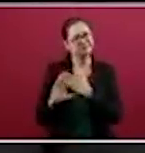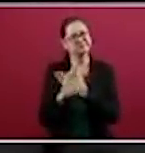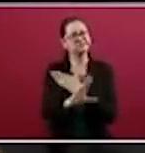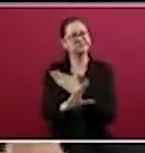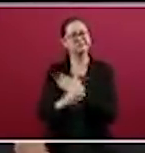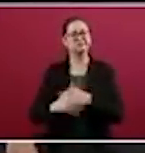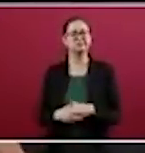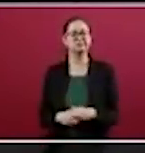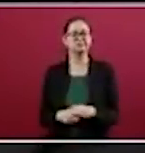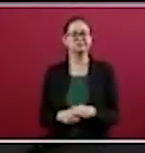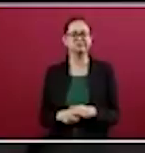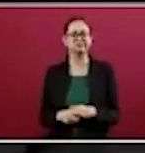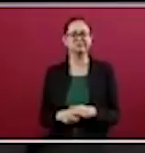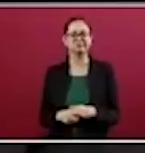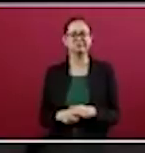y que haya